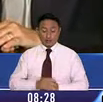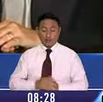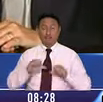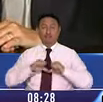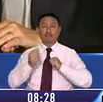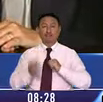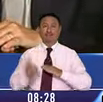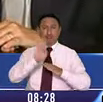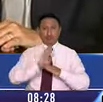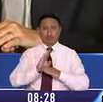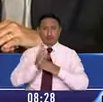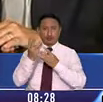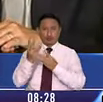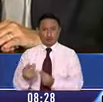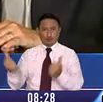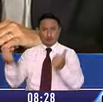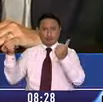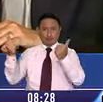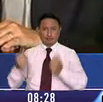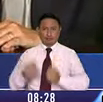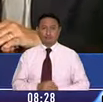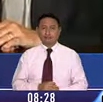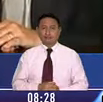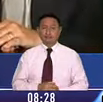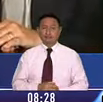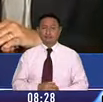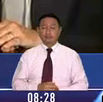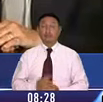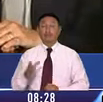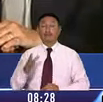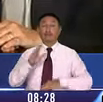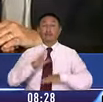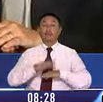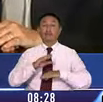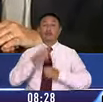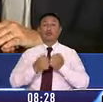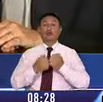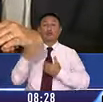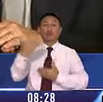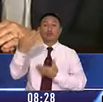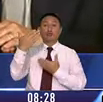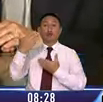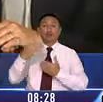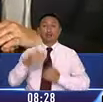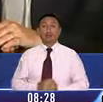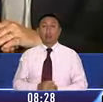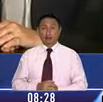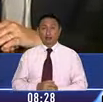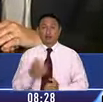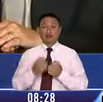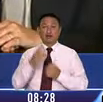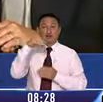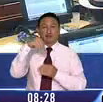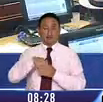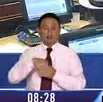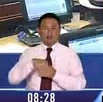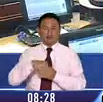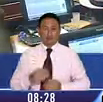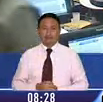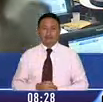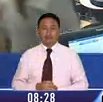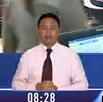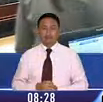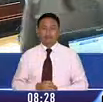la Asamblea Nacional por grave crisis política y conmoción interna. A partir de la firma